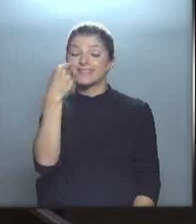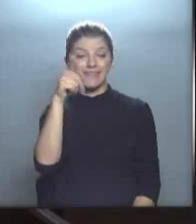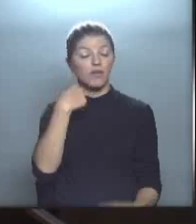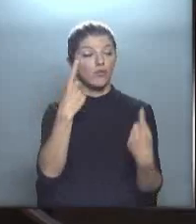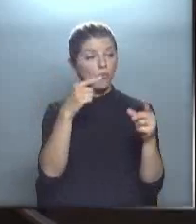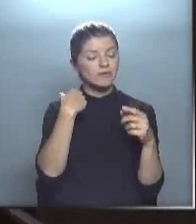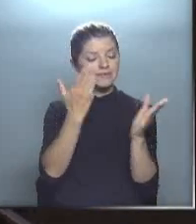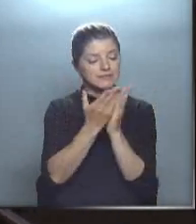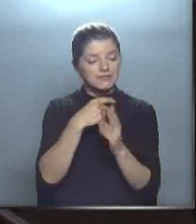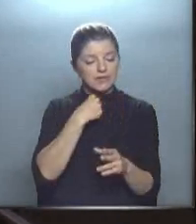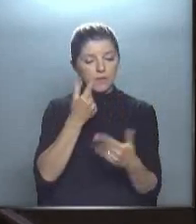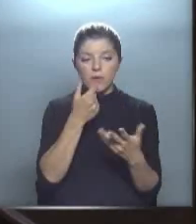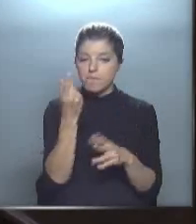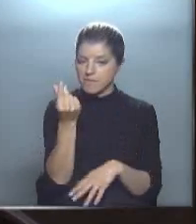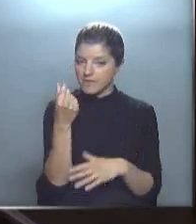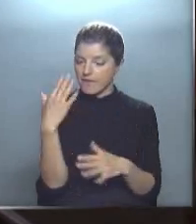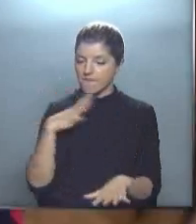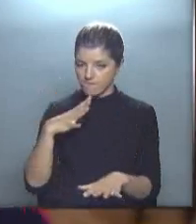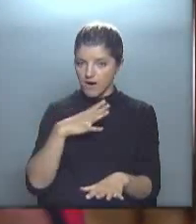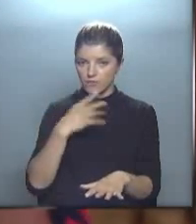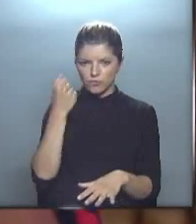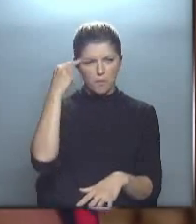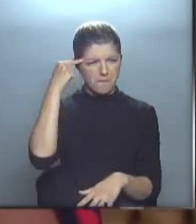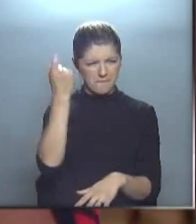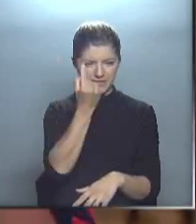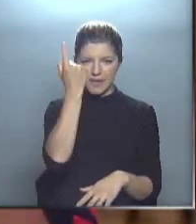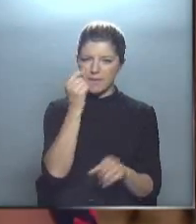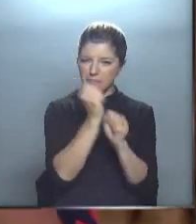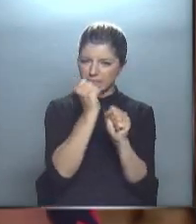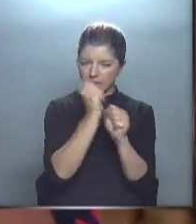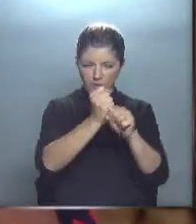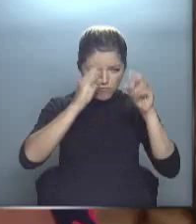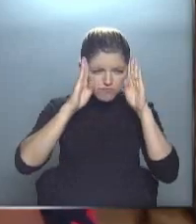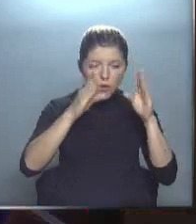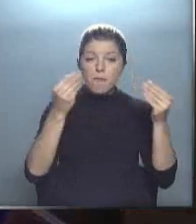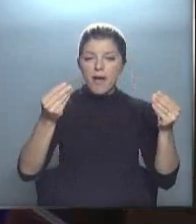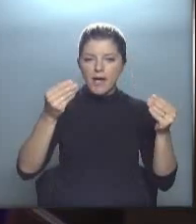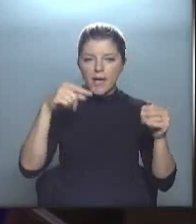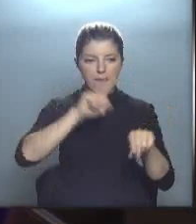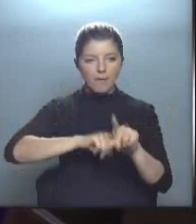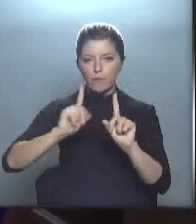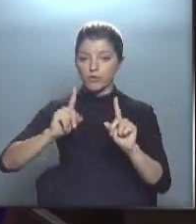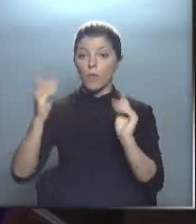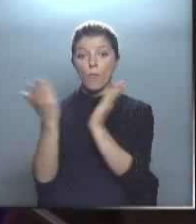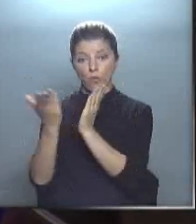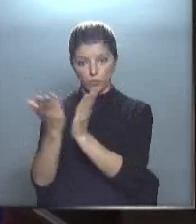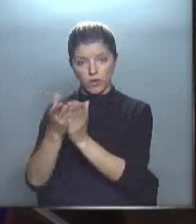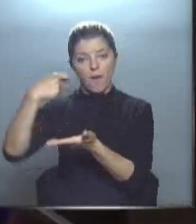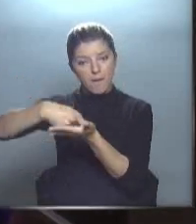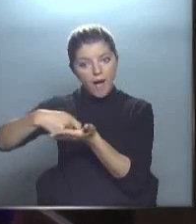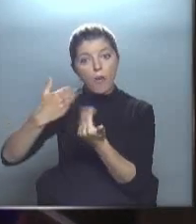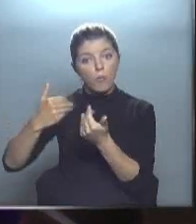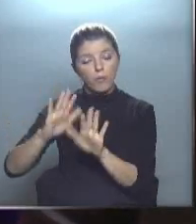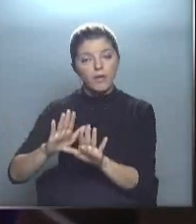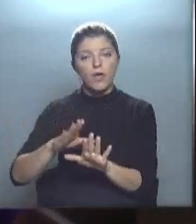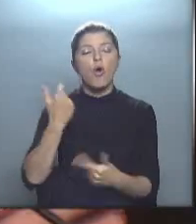claro. Económico. El primer trabajo, ¿ustedes los ven tan conceptualizados en eso? ¿Necesito trabajar para poder bancarme los estudios o creen que